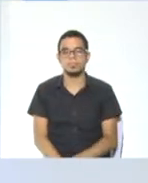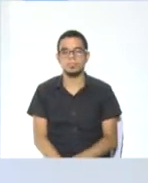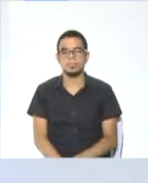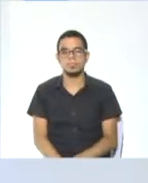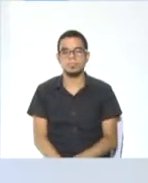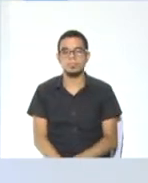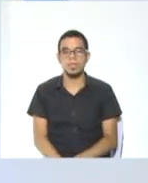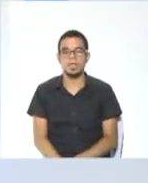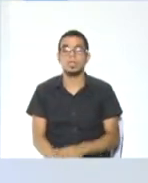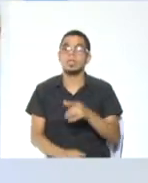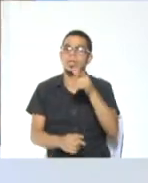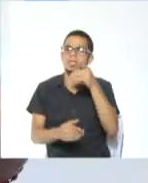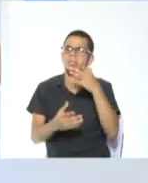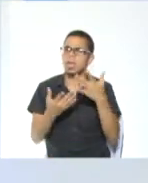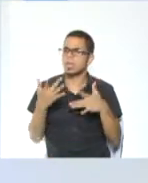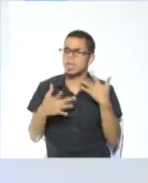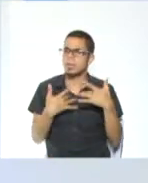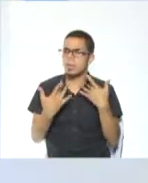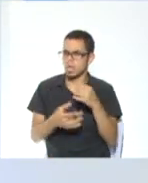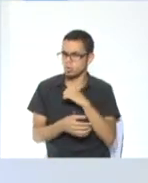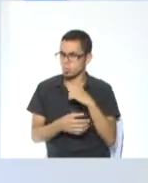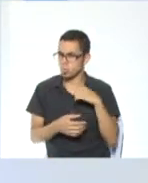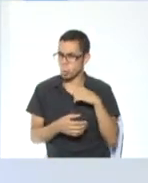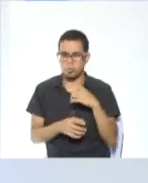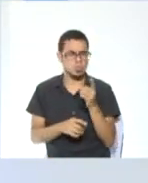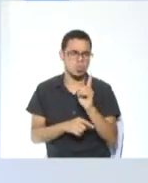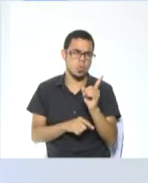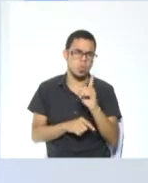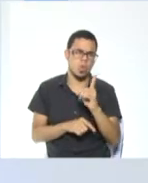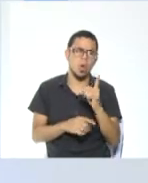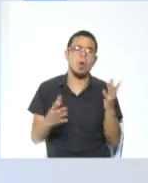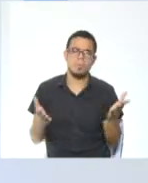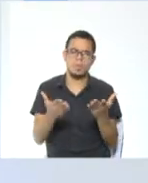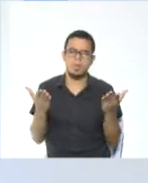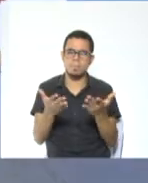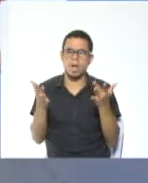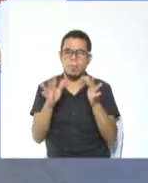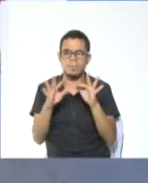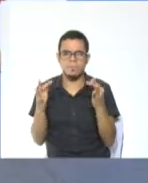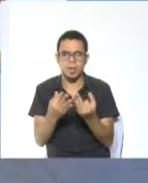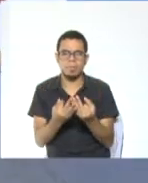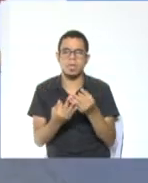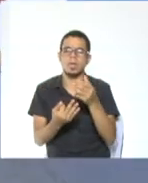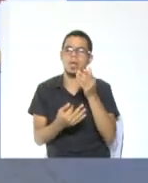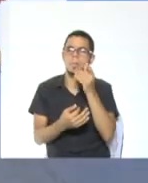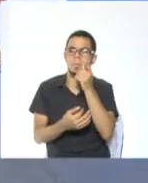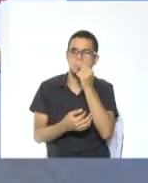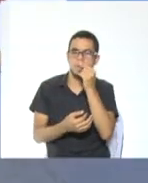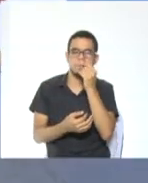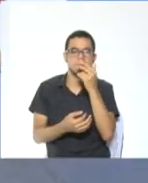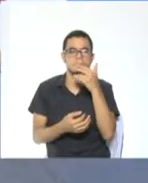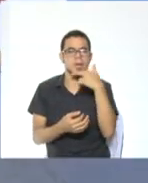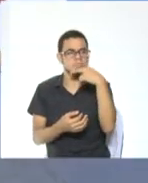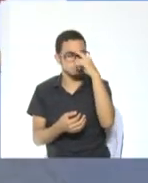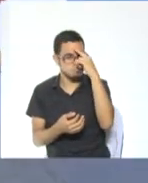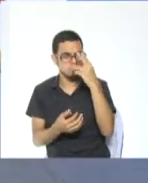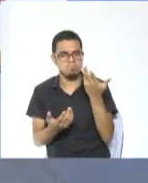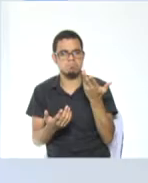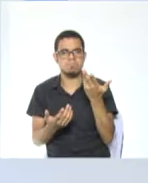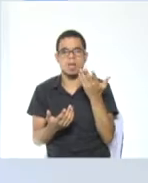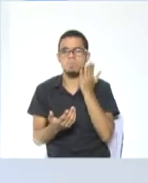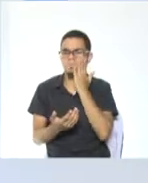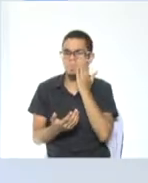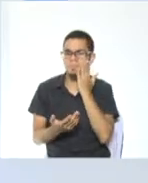que tienen más espacio, en familia, lo pueden hacer hasta con otro tipo de ejercicios, saltando. Hay muchas